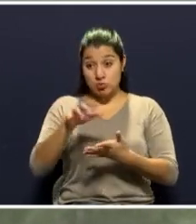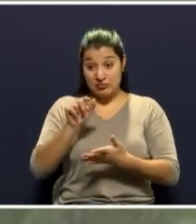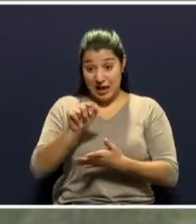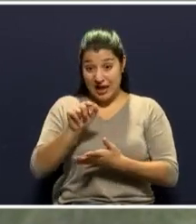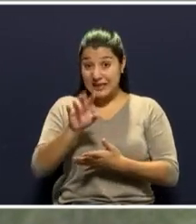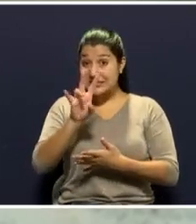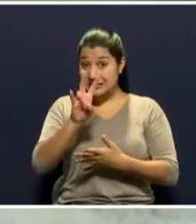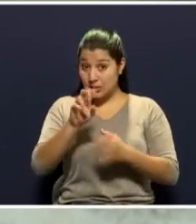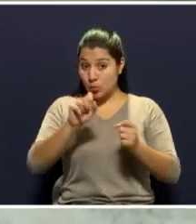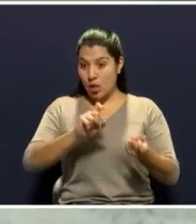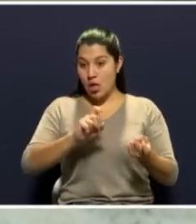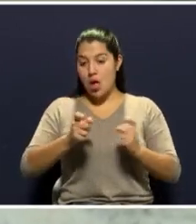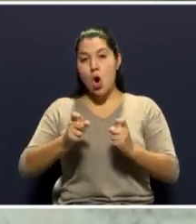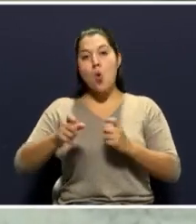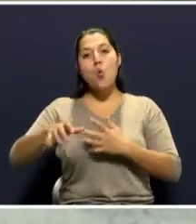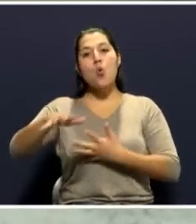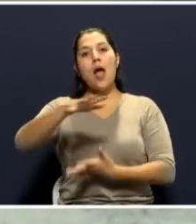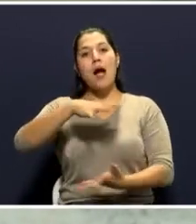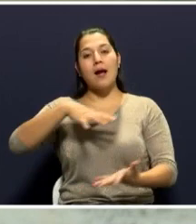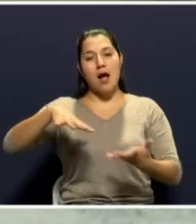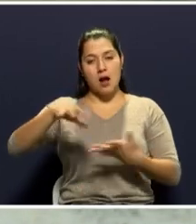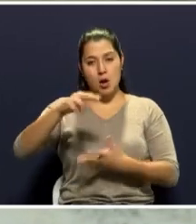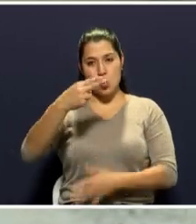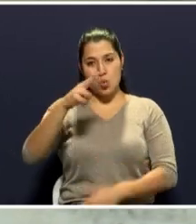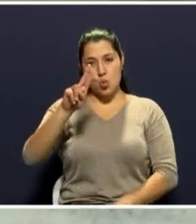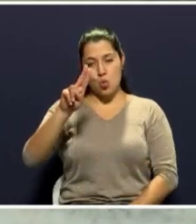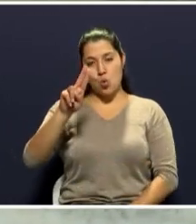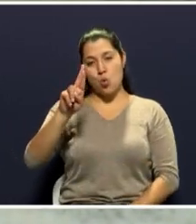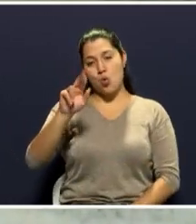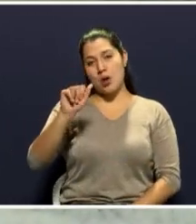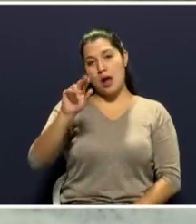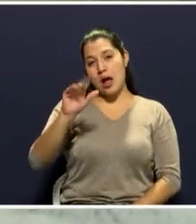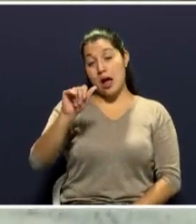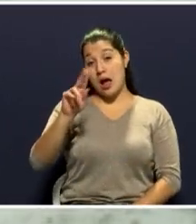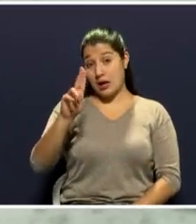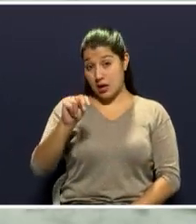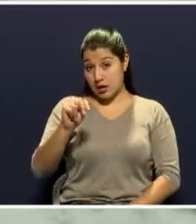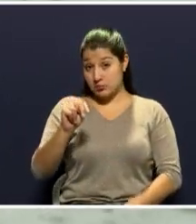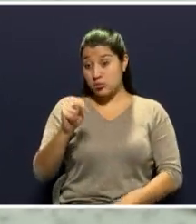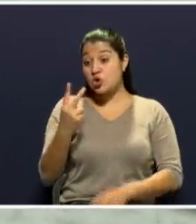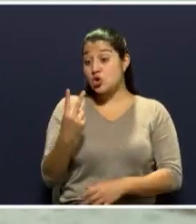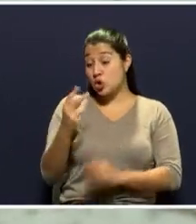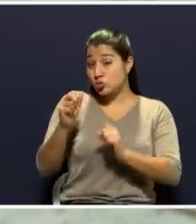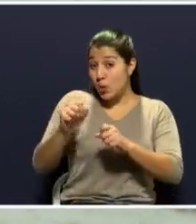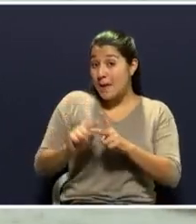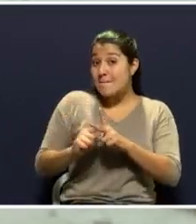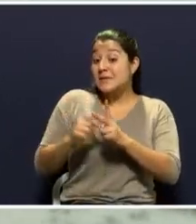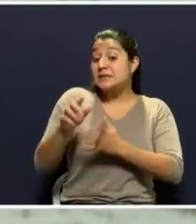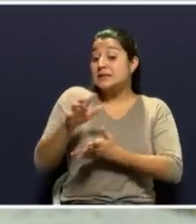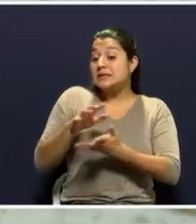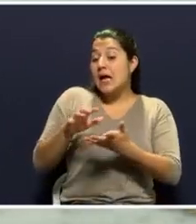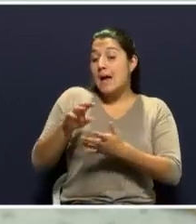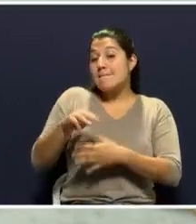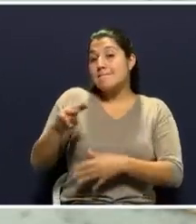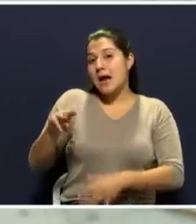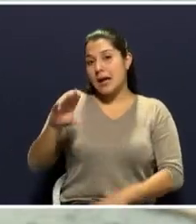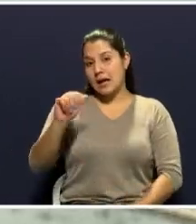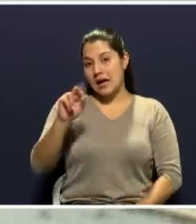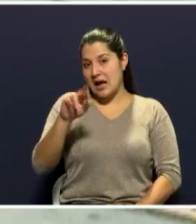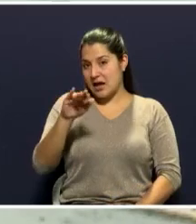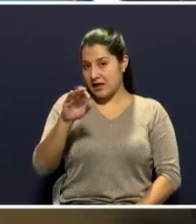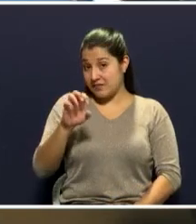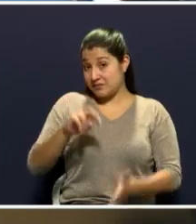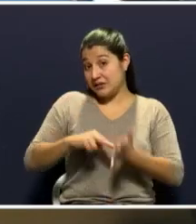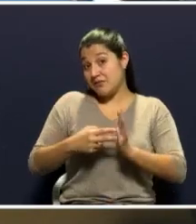en huracanes. Al menos 2 de esos fenómenos naturales podrían formarse en el Mar Caribe y generar algún riesgo para el